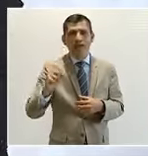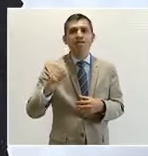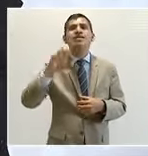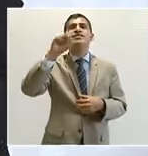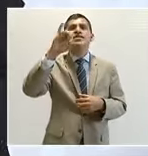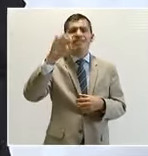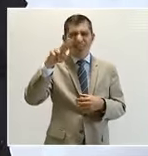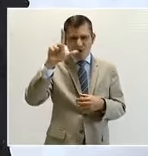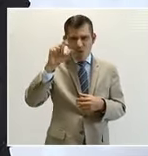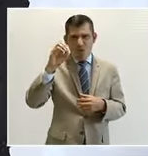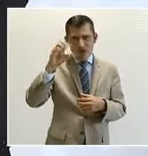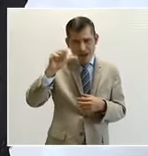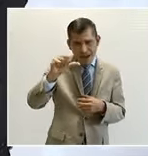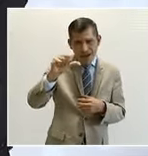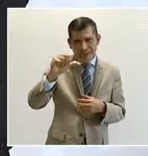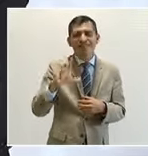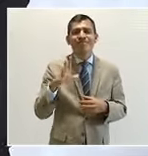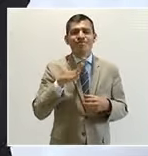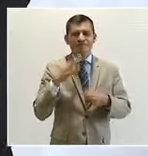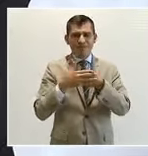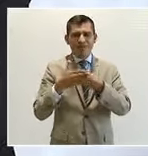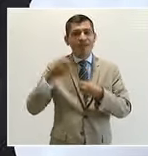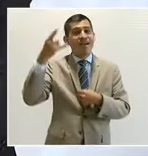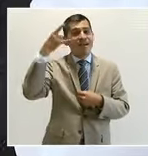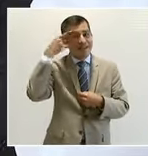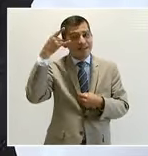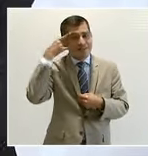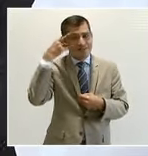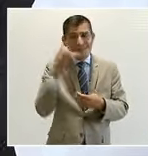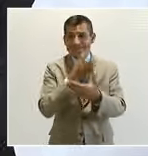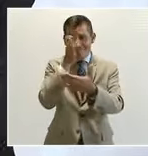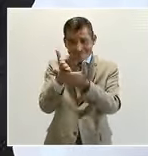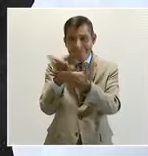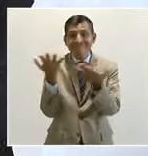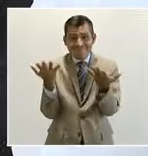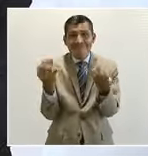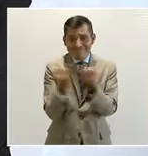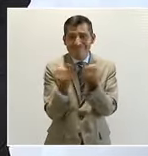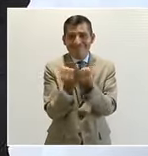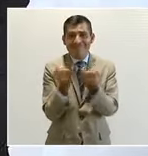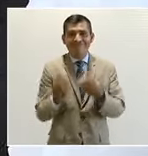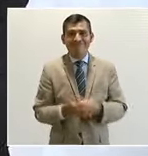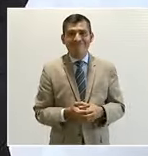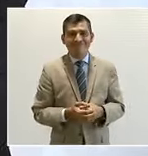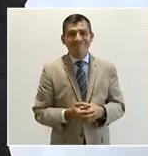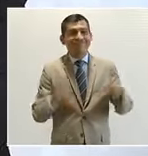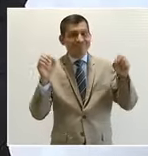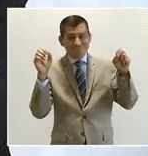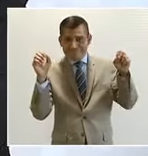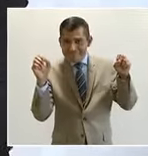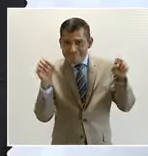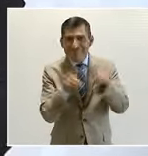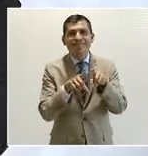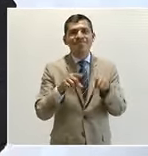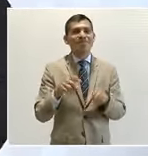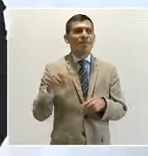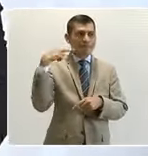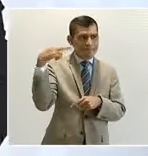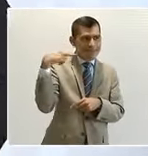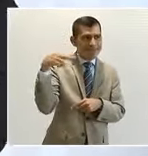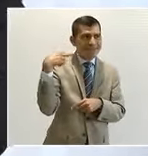a estar en Campeche vamos a hacer lo mismo en Veracruz